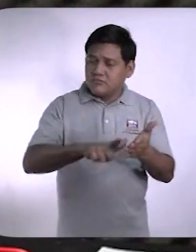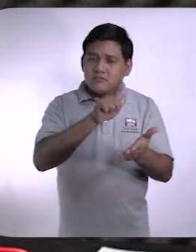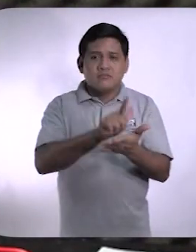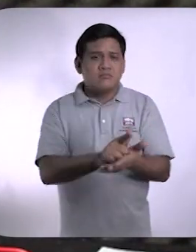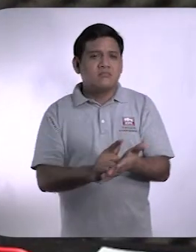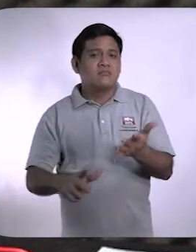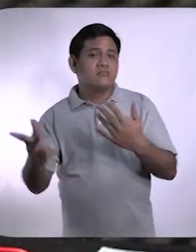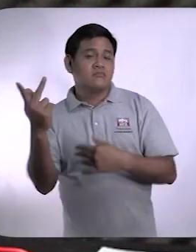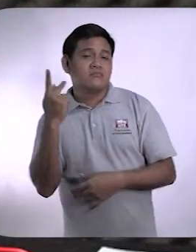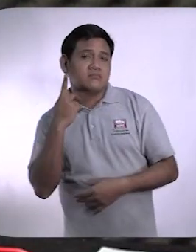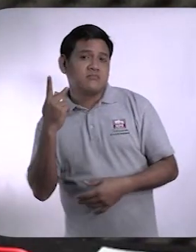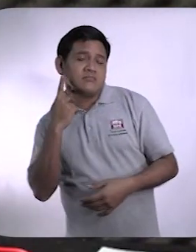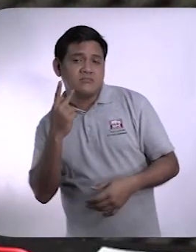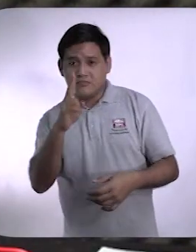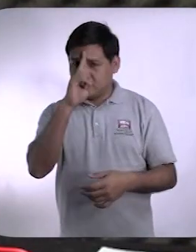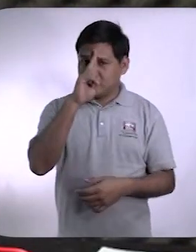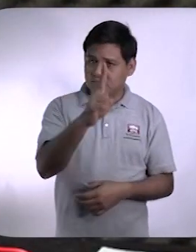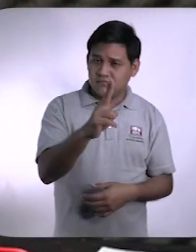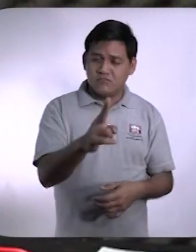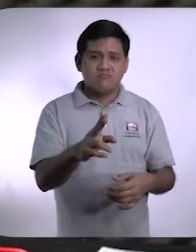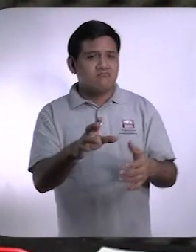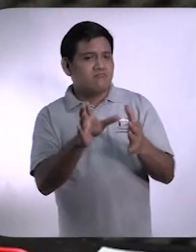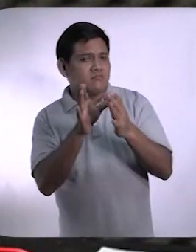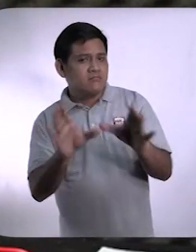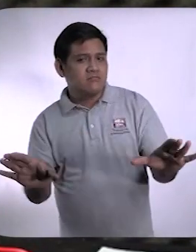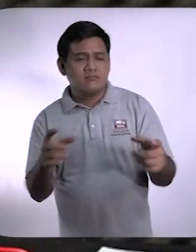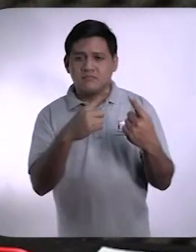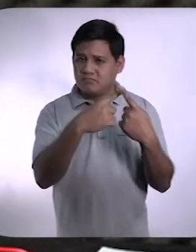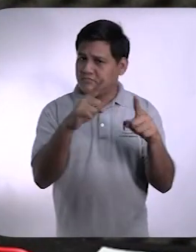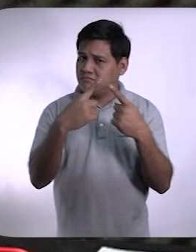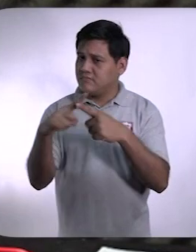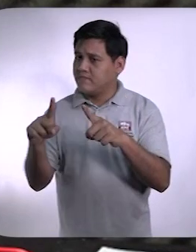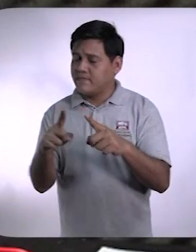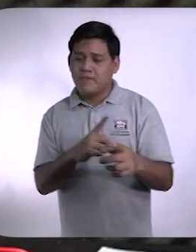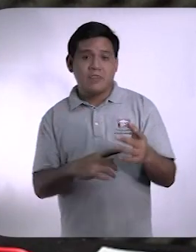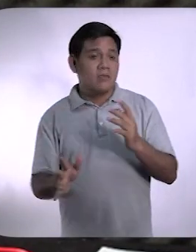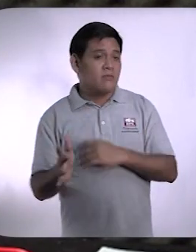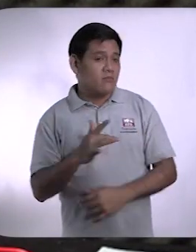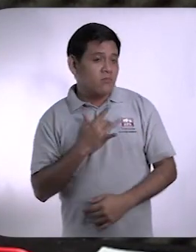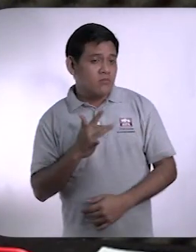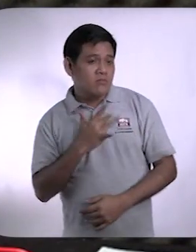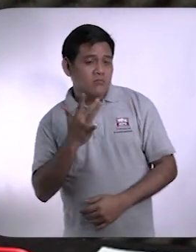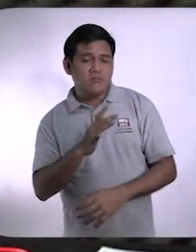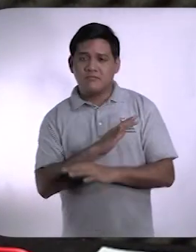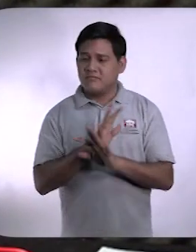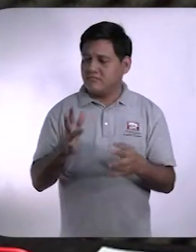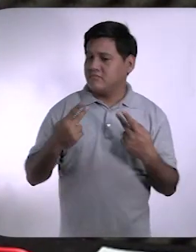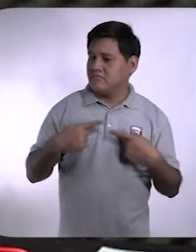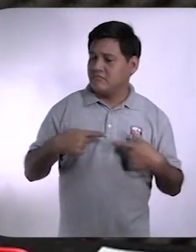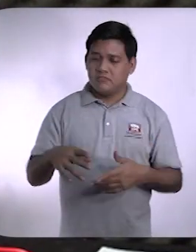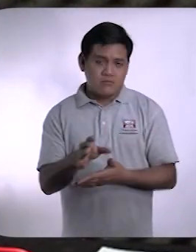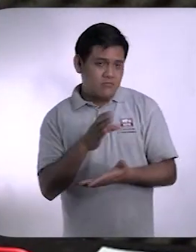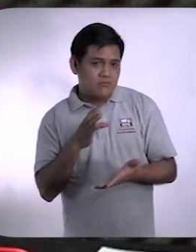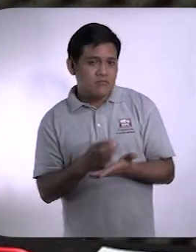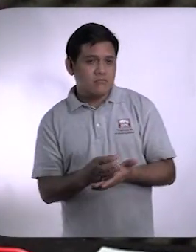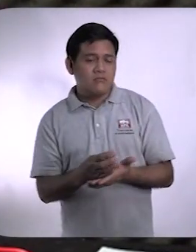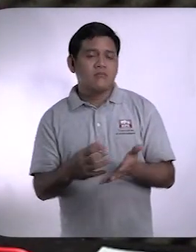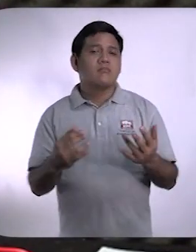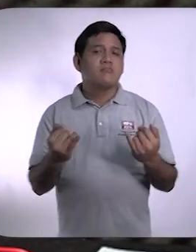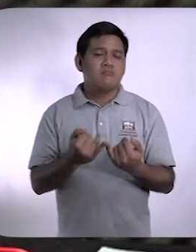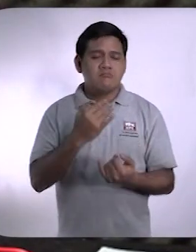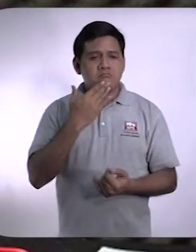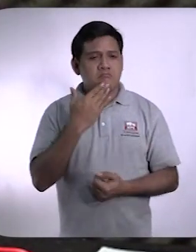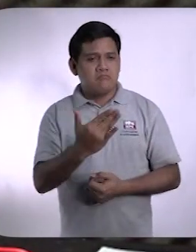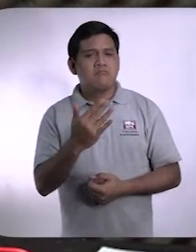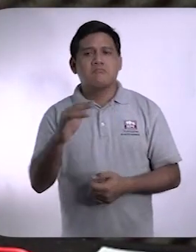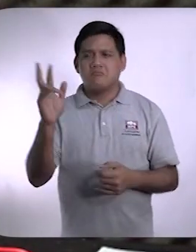tienen prohibido ya hacer cualquier tipo de campaña. En ese sentido, ya queda en manos de la ciudadanía. Es un buen